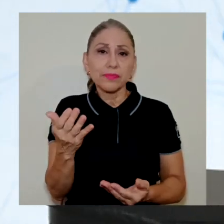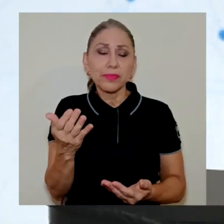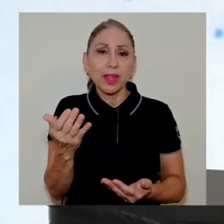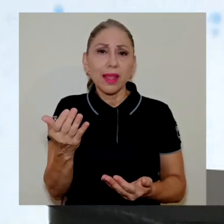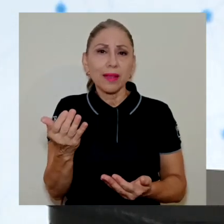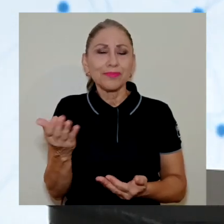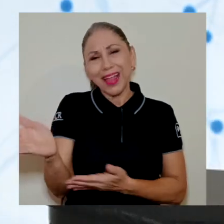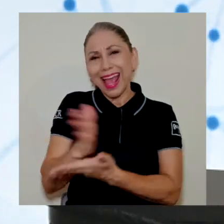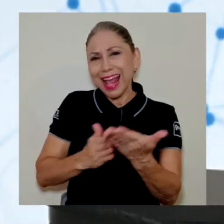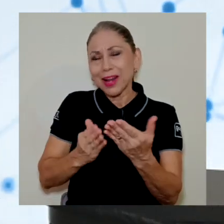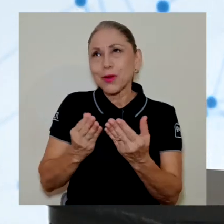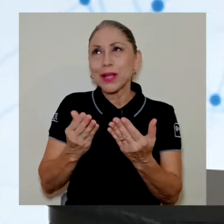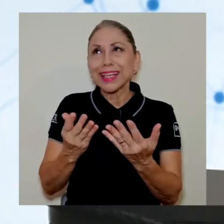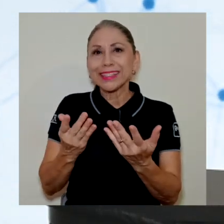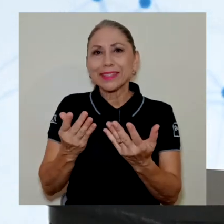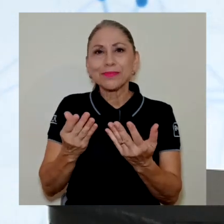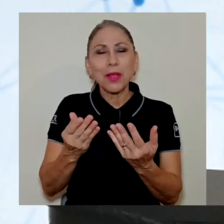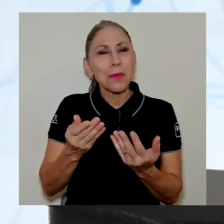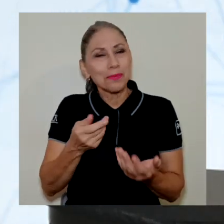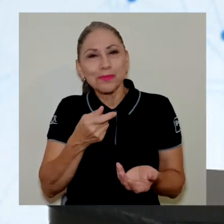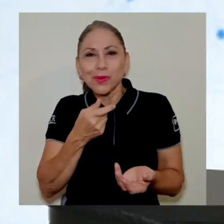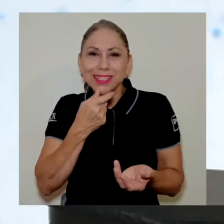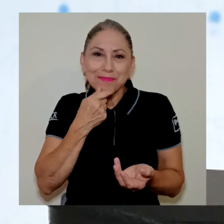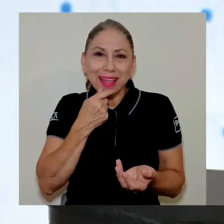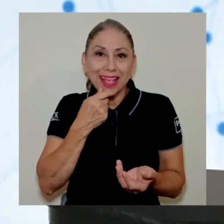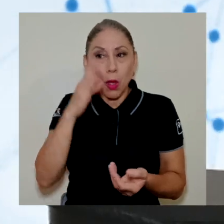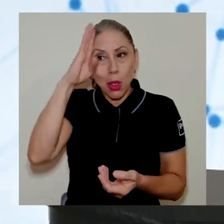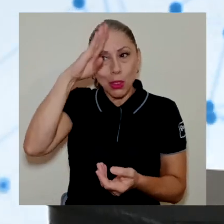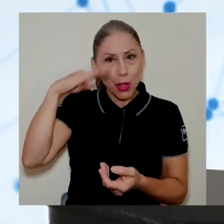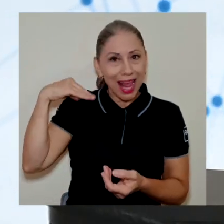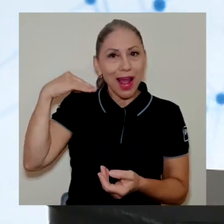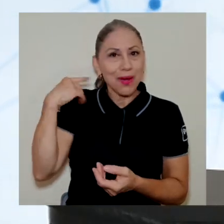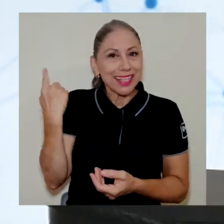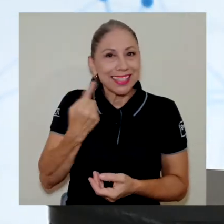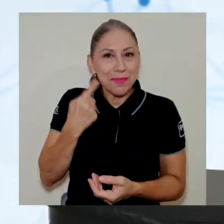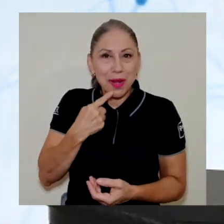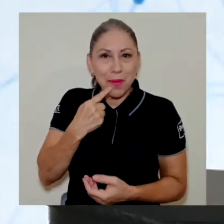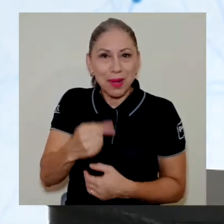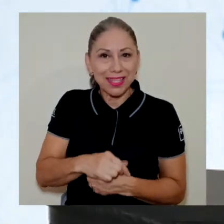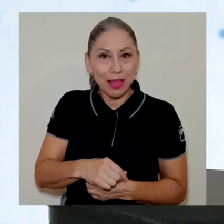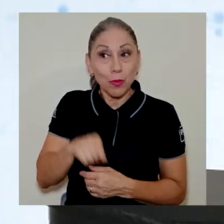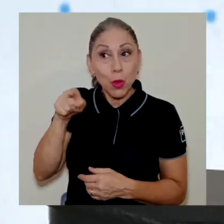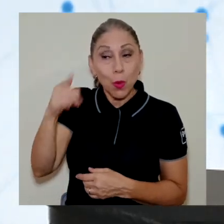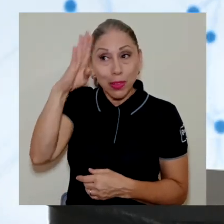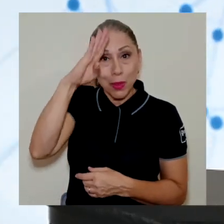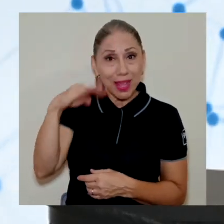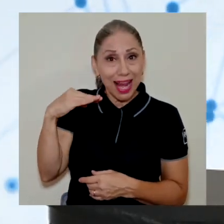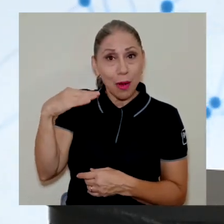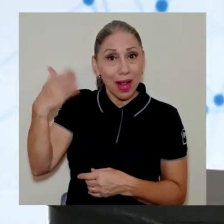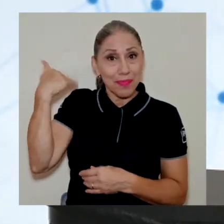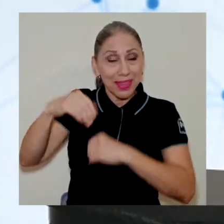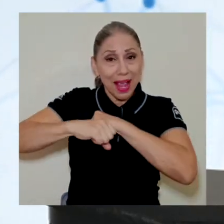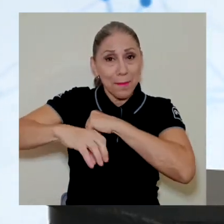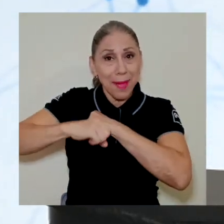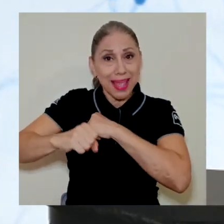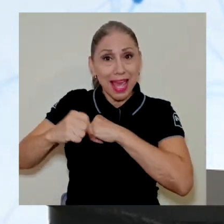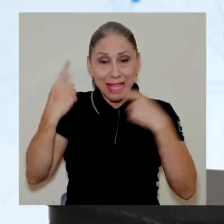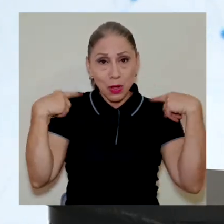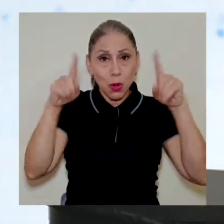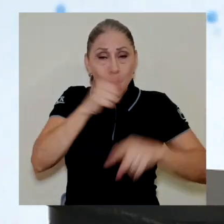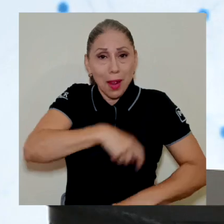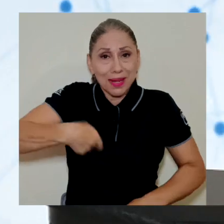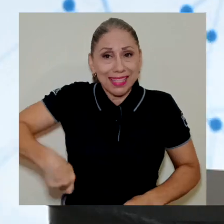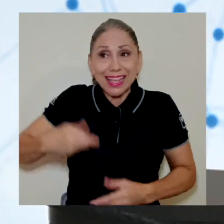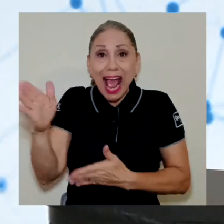hay algo que es muy simpático y de hecho doña Laura siempre lo ha planteado. cuando ella estaba en campaña y llegó a la presidencia, algo que